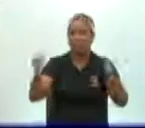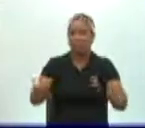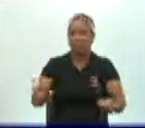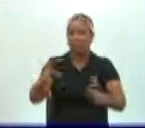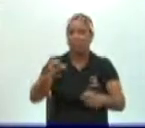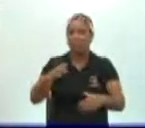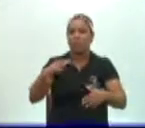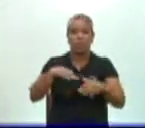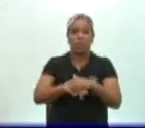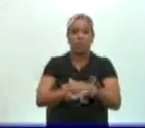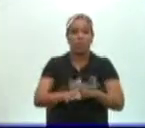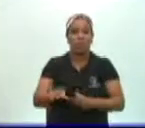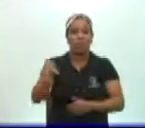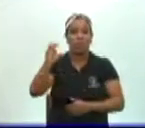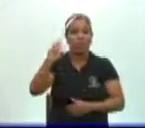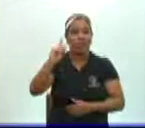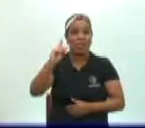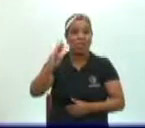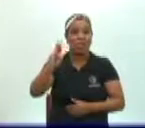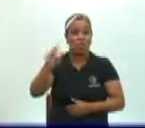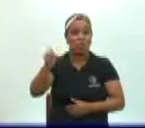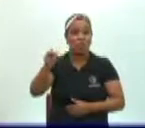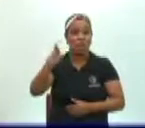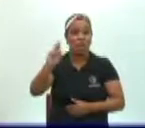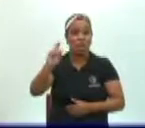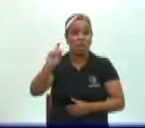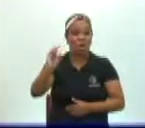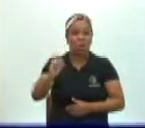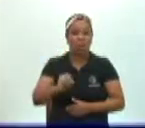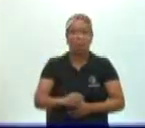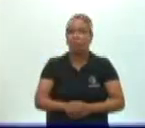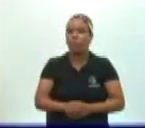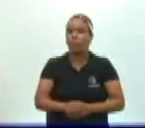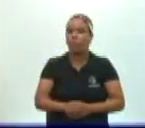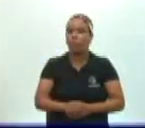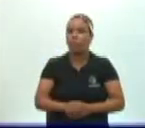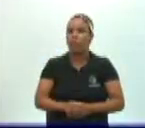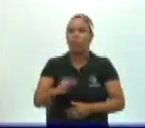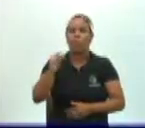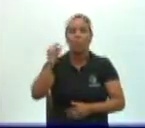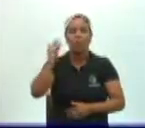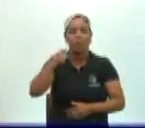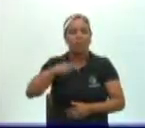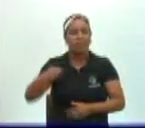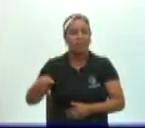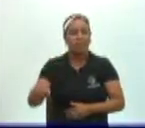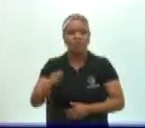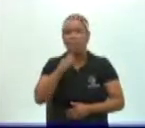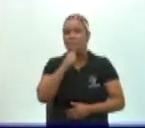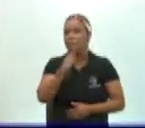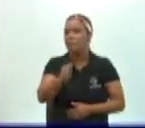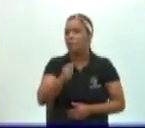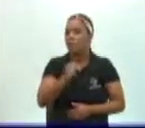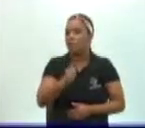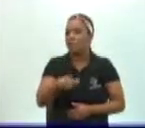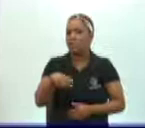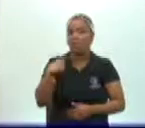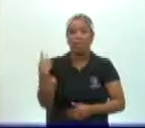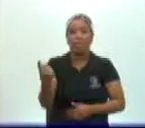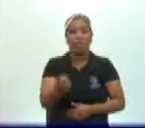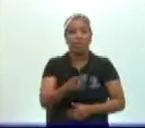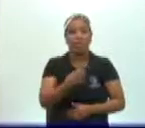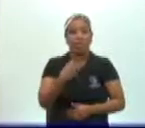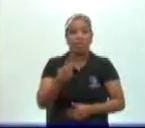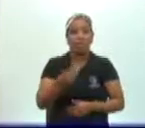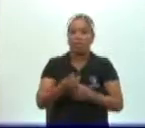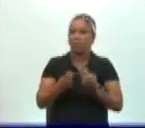Eduardo Galeano. Eduardo Galeano, que es un comprometido escritor, periodista de nuestras tierras,